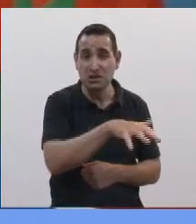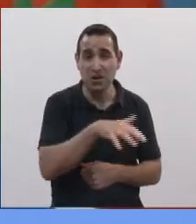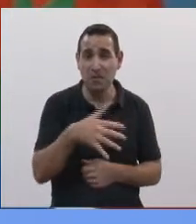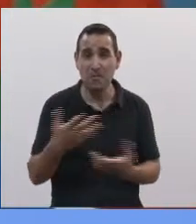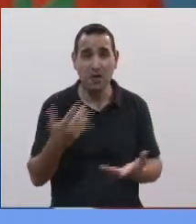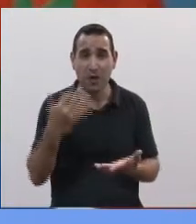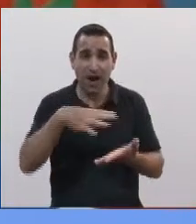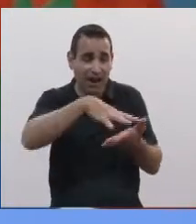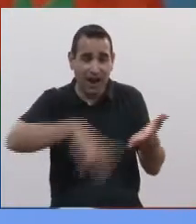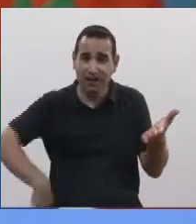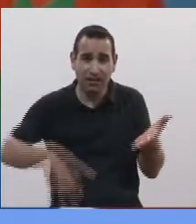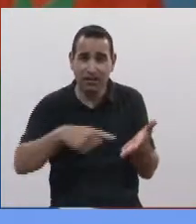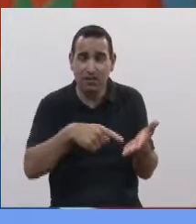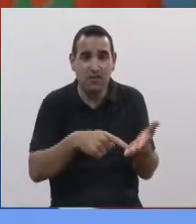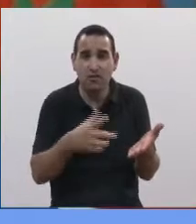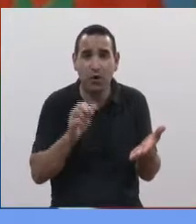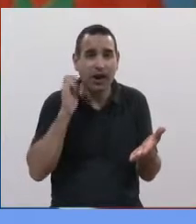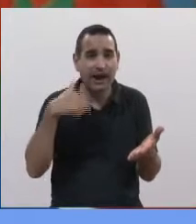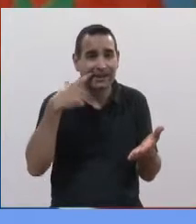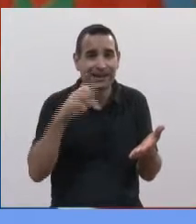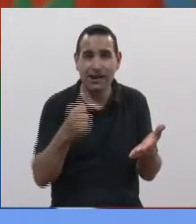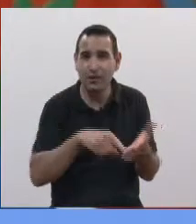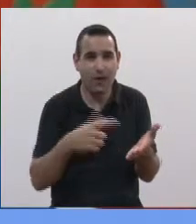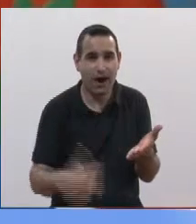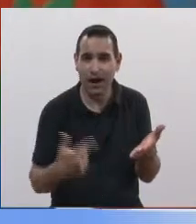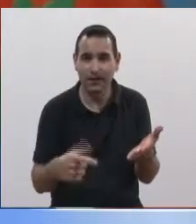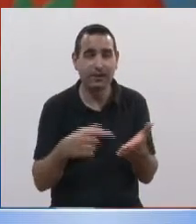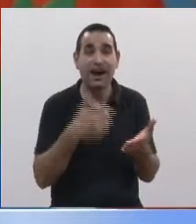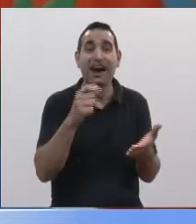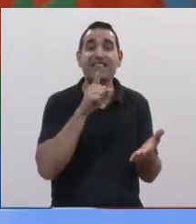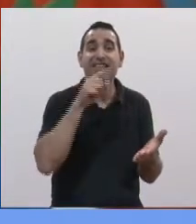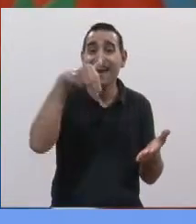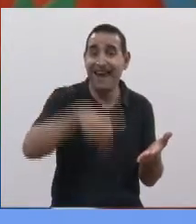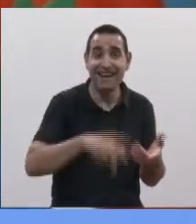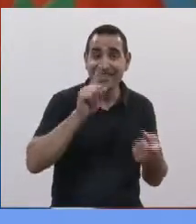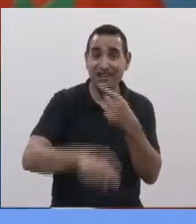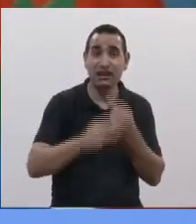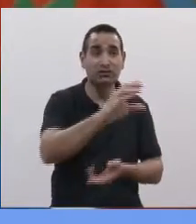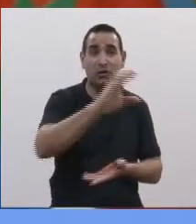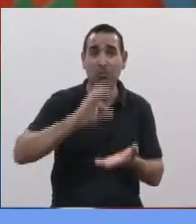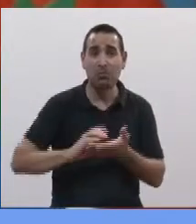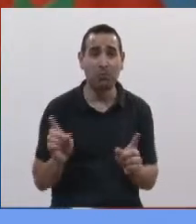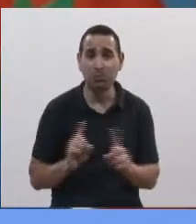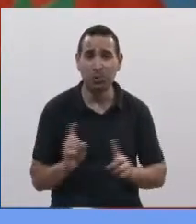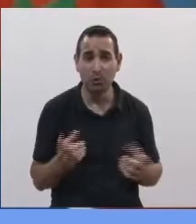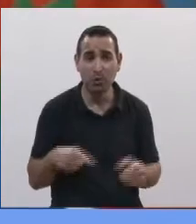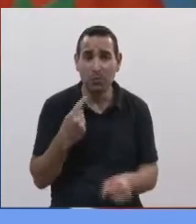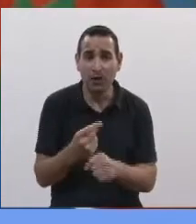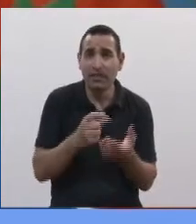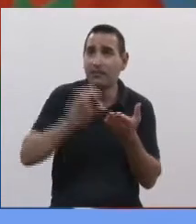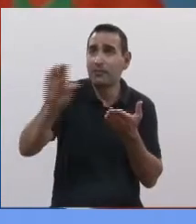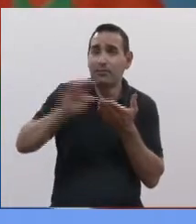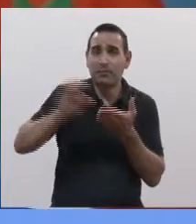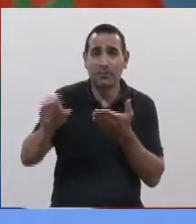cartas orgánicas, no pueden recibir los ATN directamente porque ni siquiera CUIT